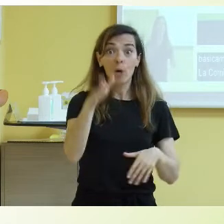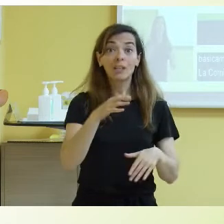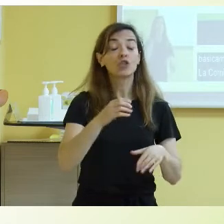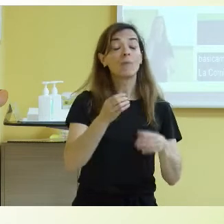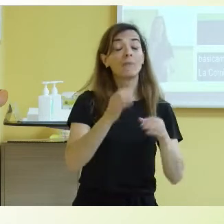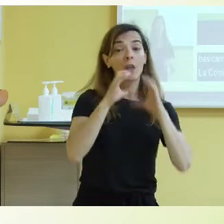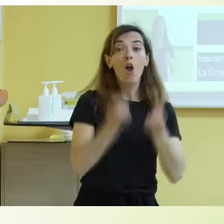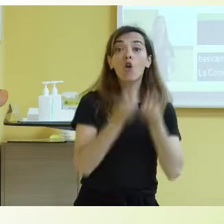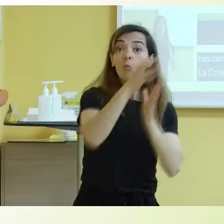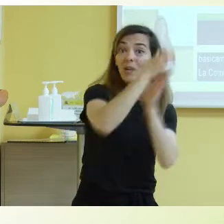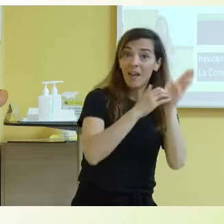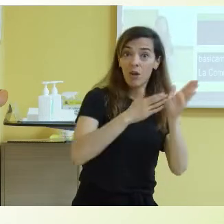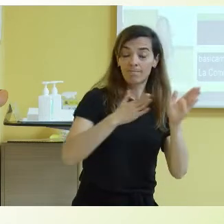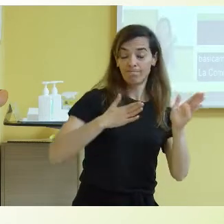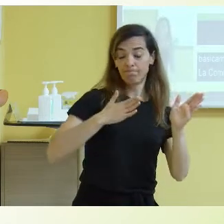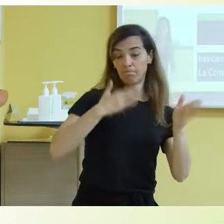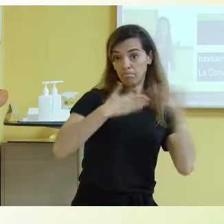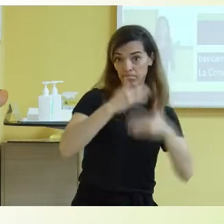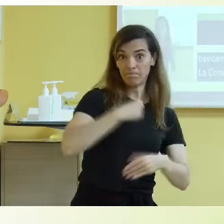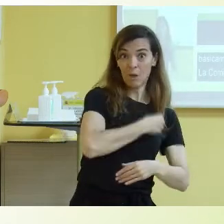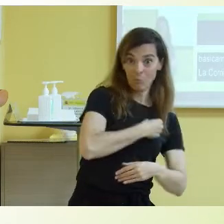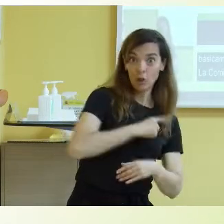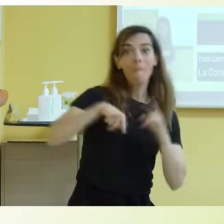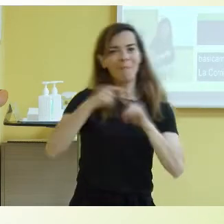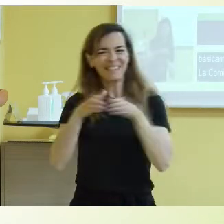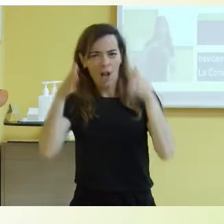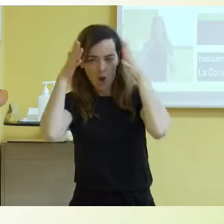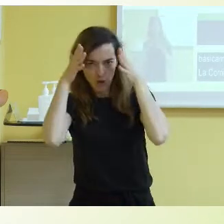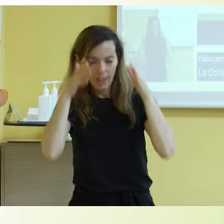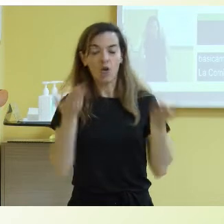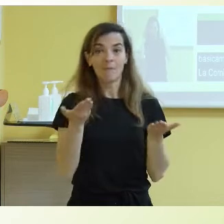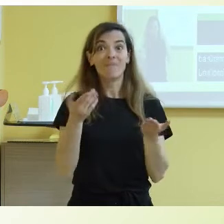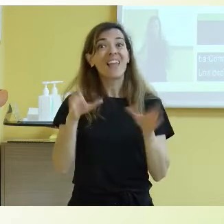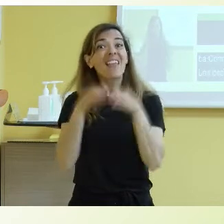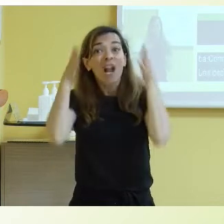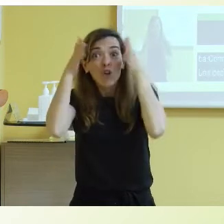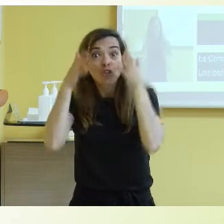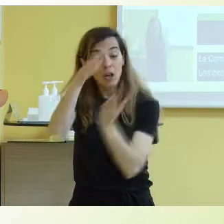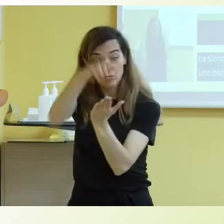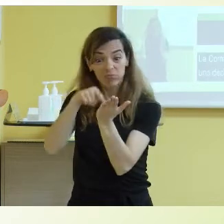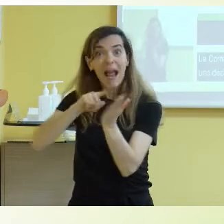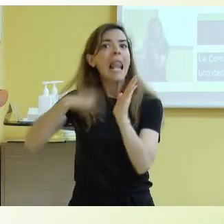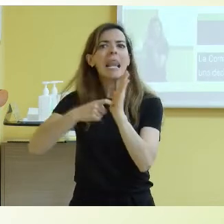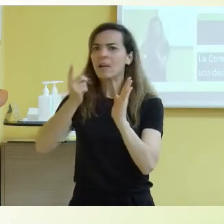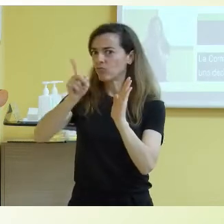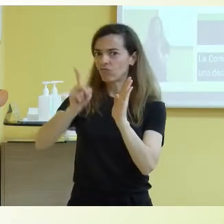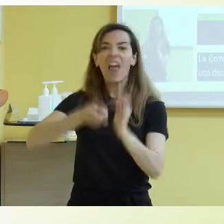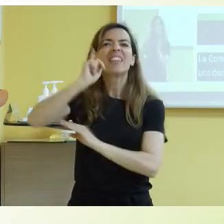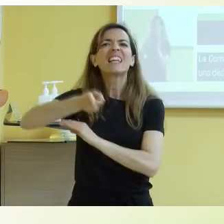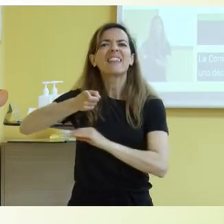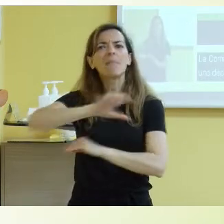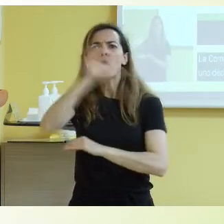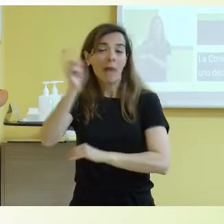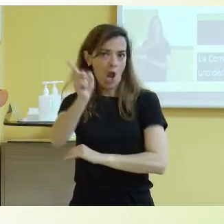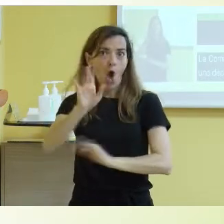las recomendaciones del Consejo. Y las recomendaciones del Consejo no son leyes, pero tienen un cierto marco, no son directivas europeas, pero tienen un